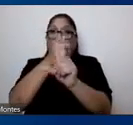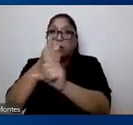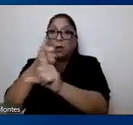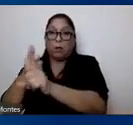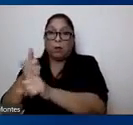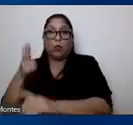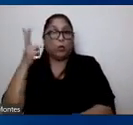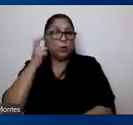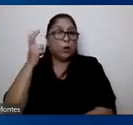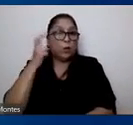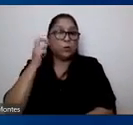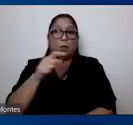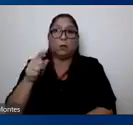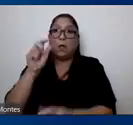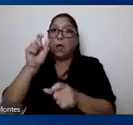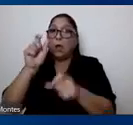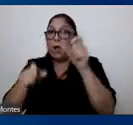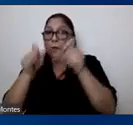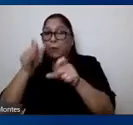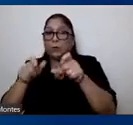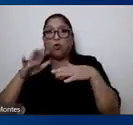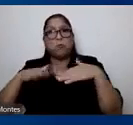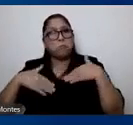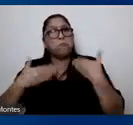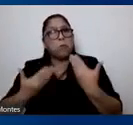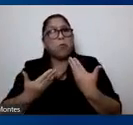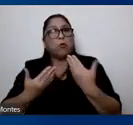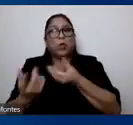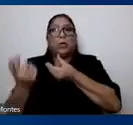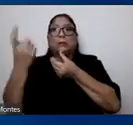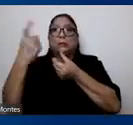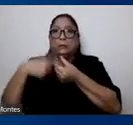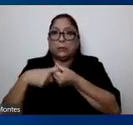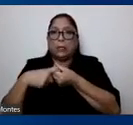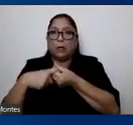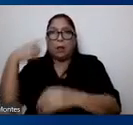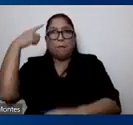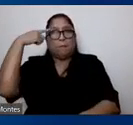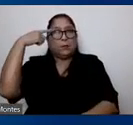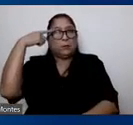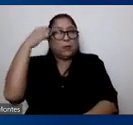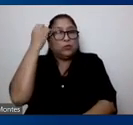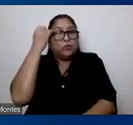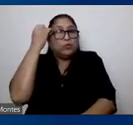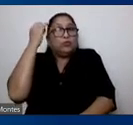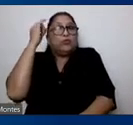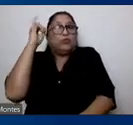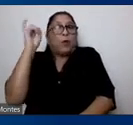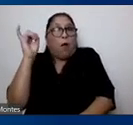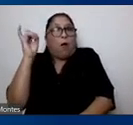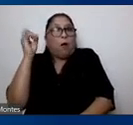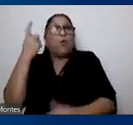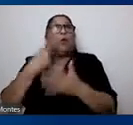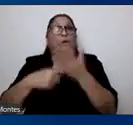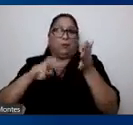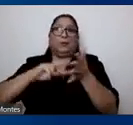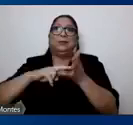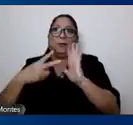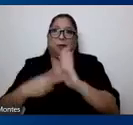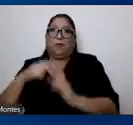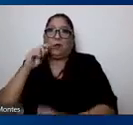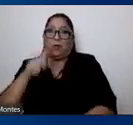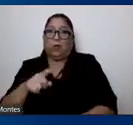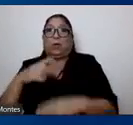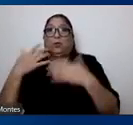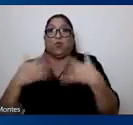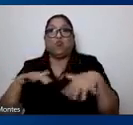audios, el usuario va a poder integrar a su imaginario las implicancias y las